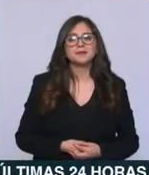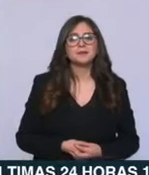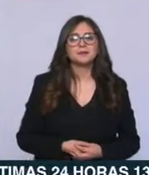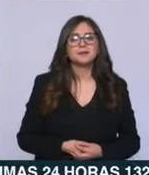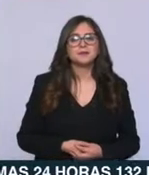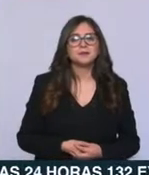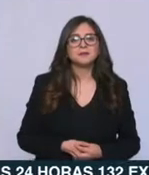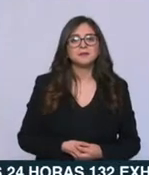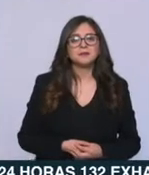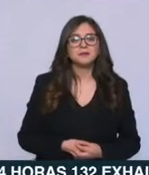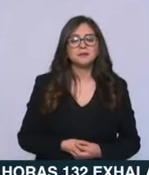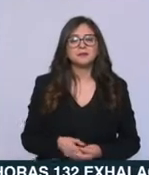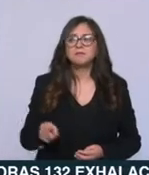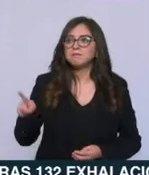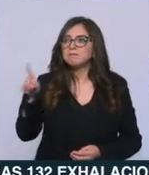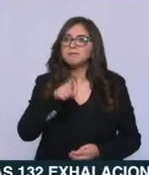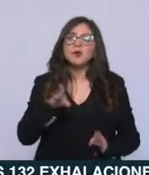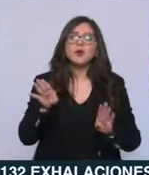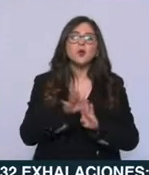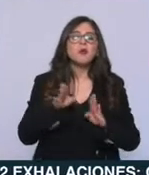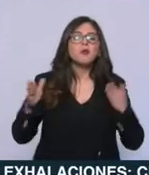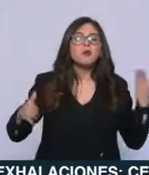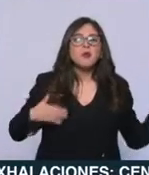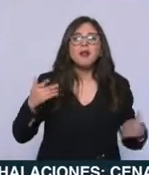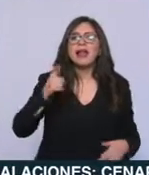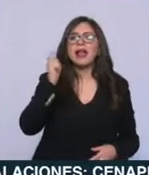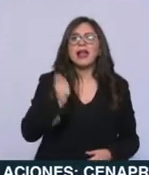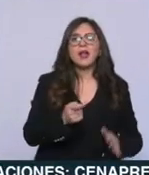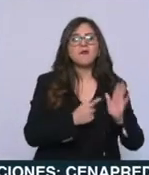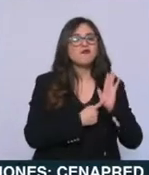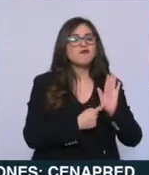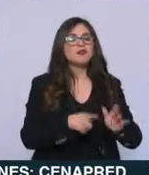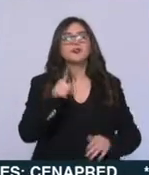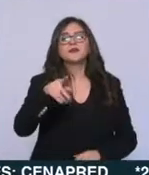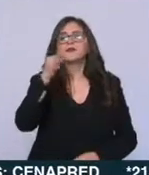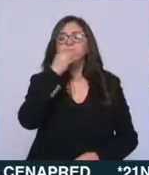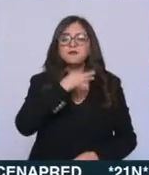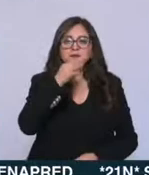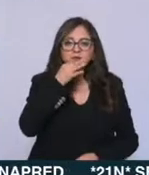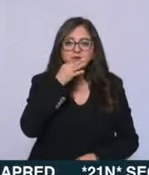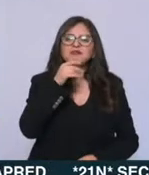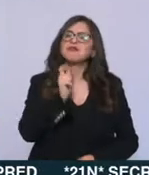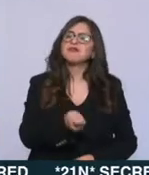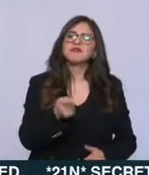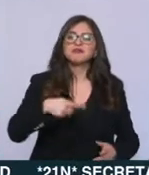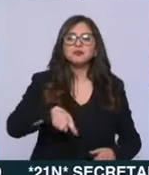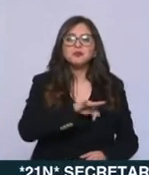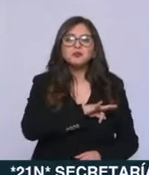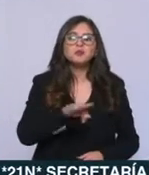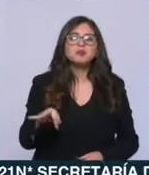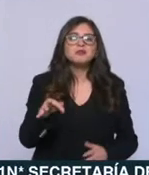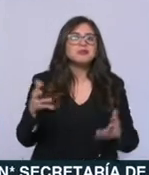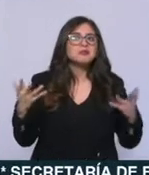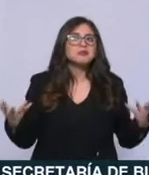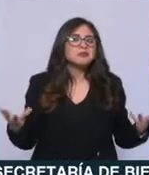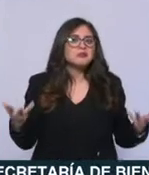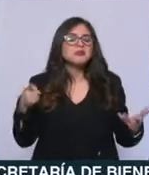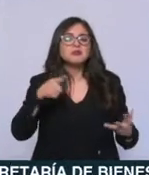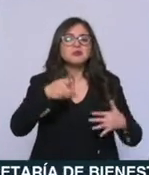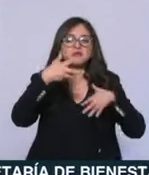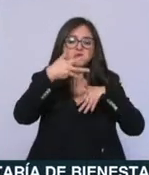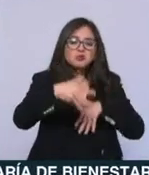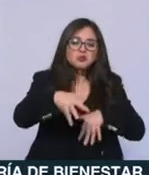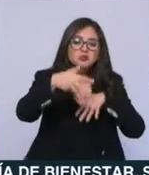de un gran dinamismo, y es una de mucho color, es una fiesta, y que solo puede ser empañada al final de la marcha